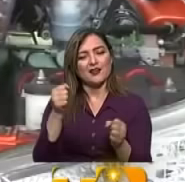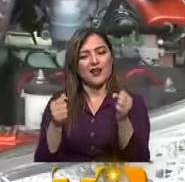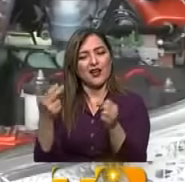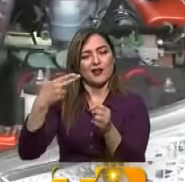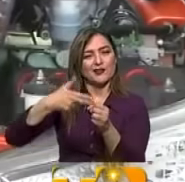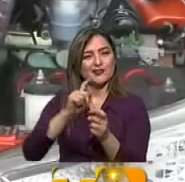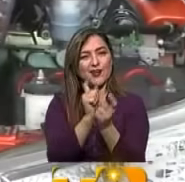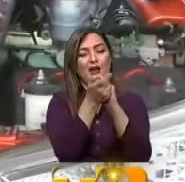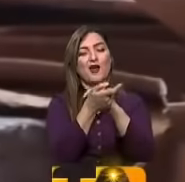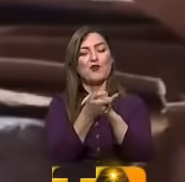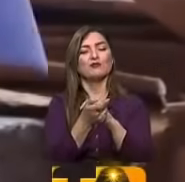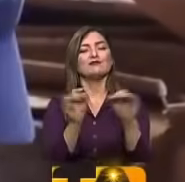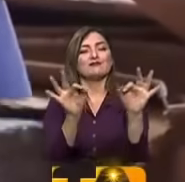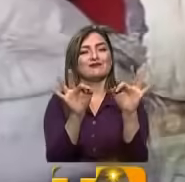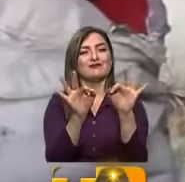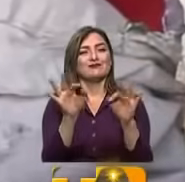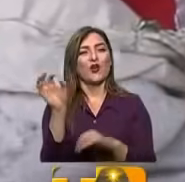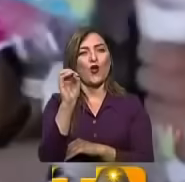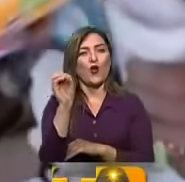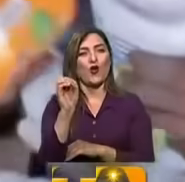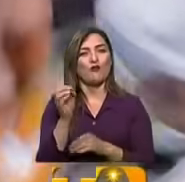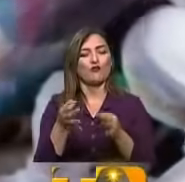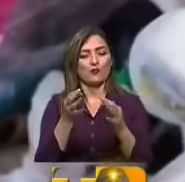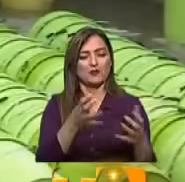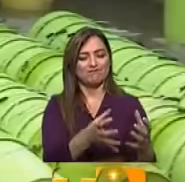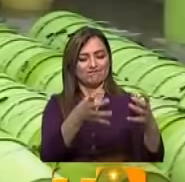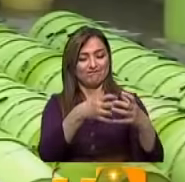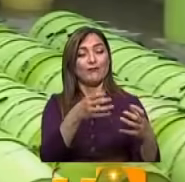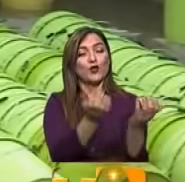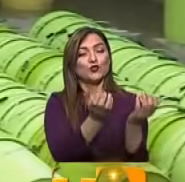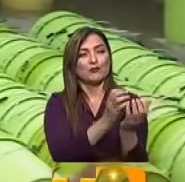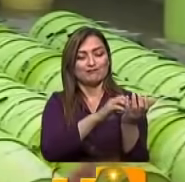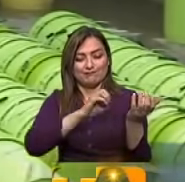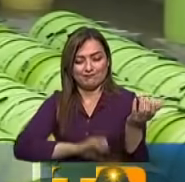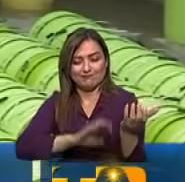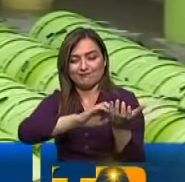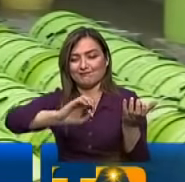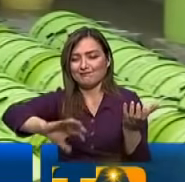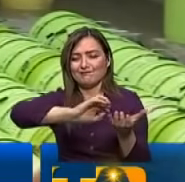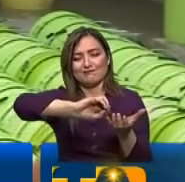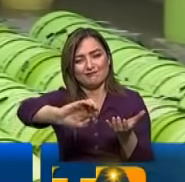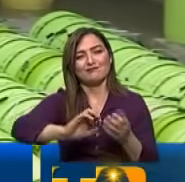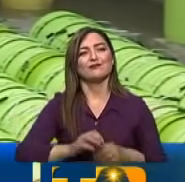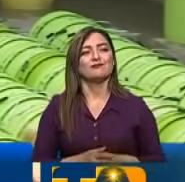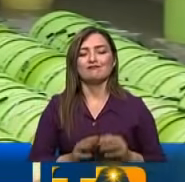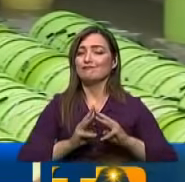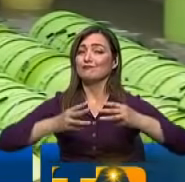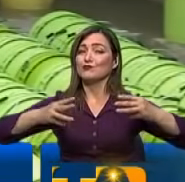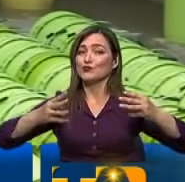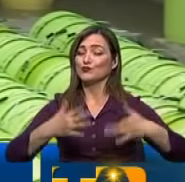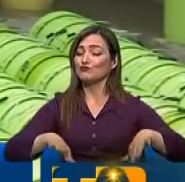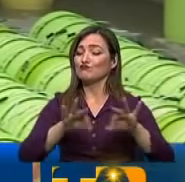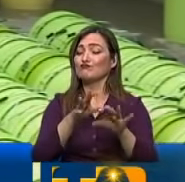y se pusieron las baterías o las mil y un formas de reciclaje. Hey, un momento, aquí hay recursos. Esto es material